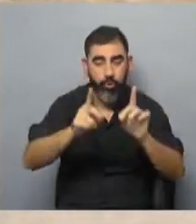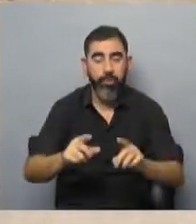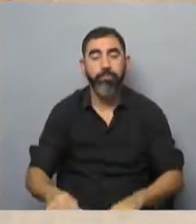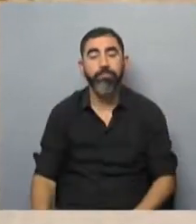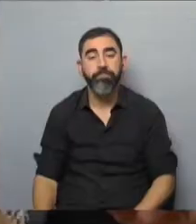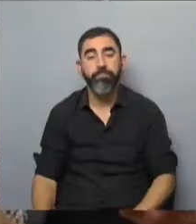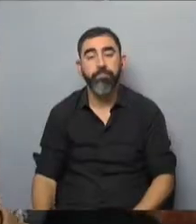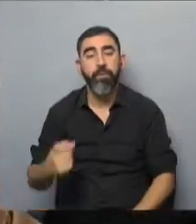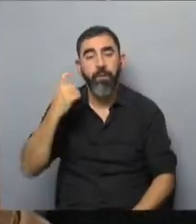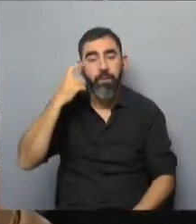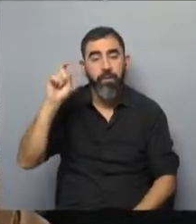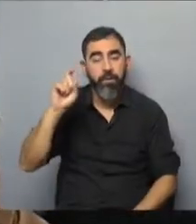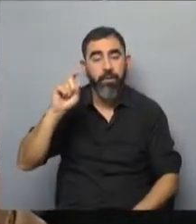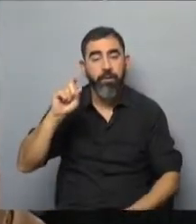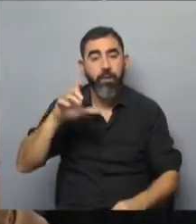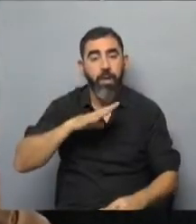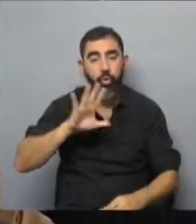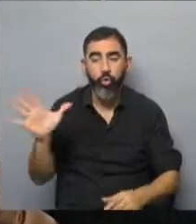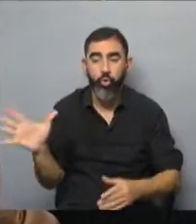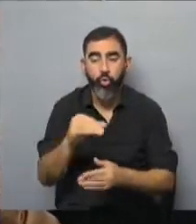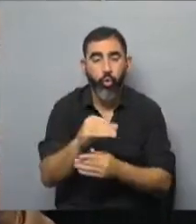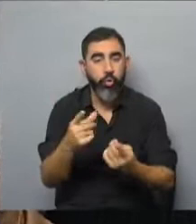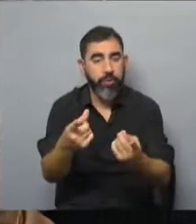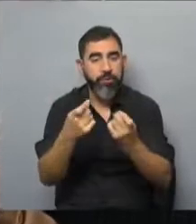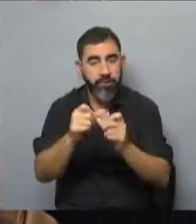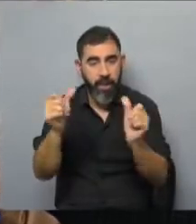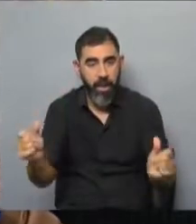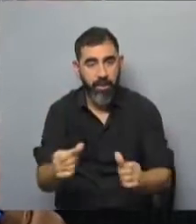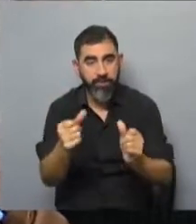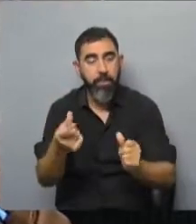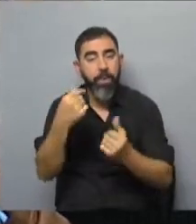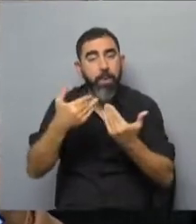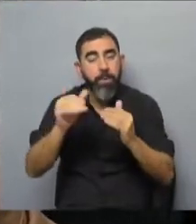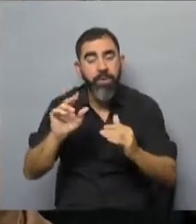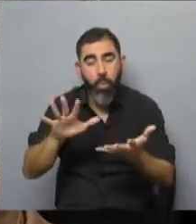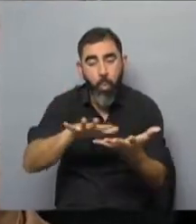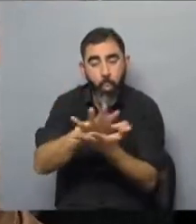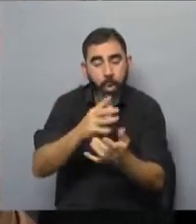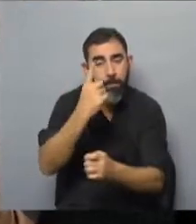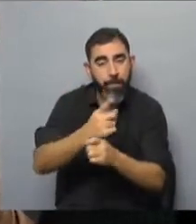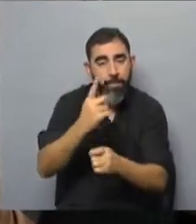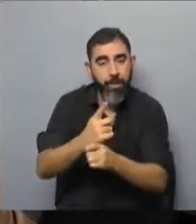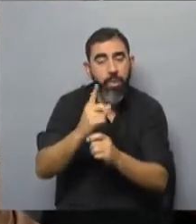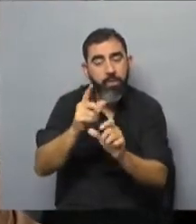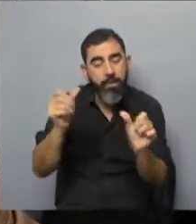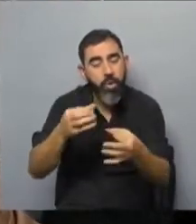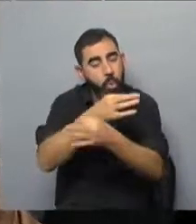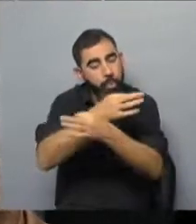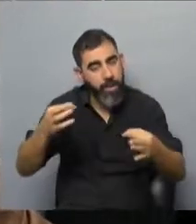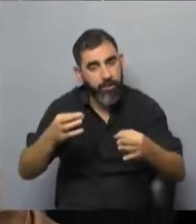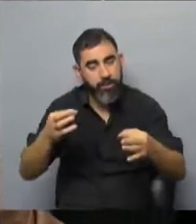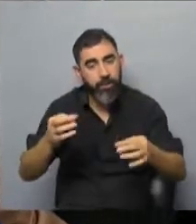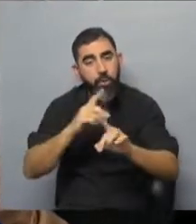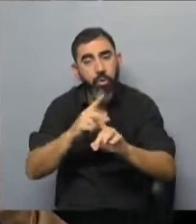Pantanoso. La idea es cubrir todo lo que sea necesario, pero tenemos que empezar por un lugar, tenemos que hacerlo bien y esto no